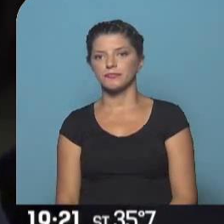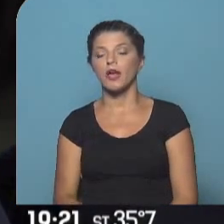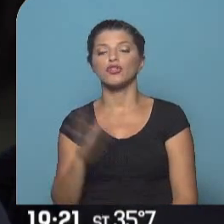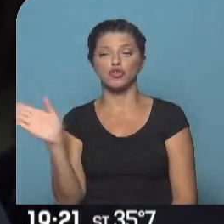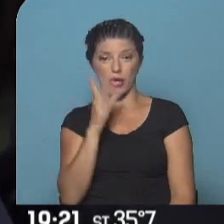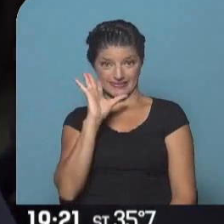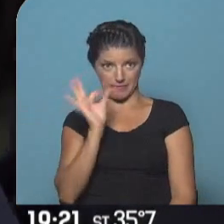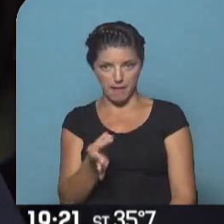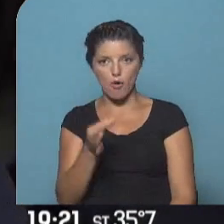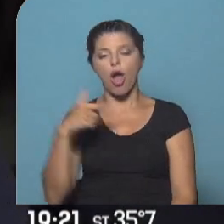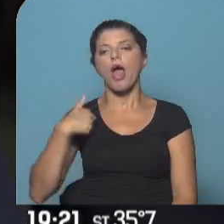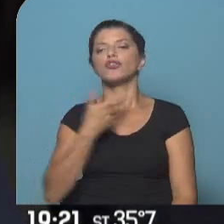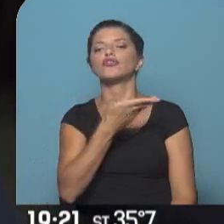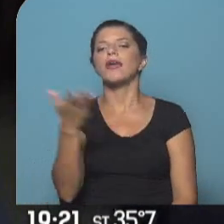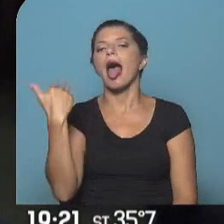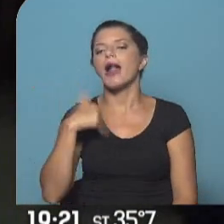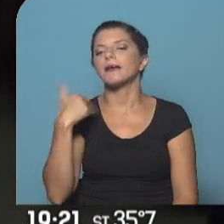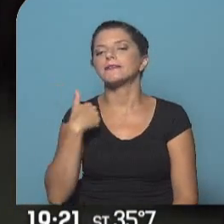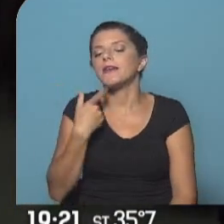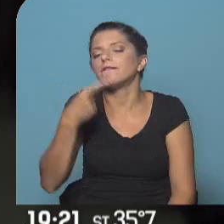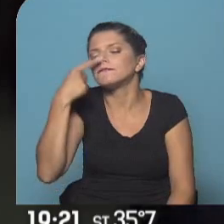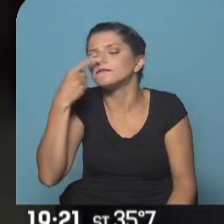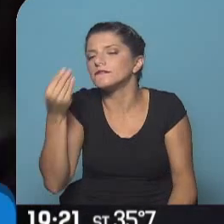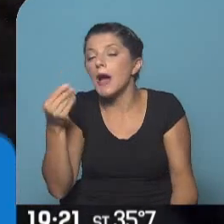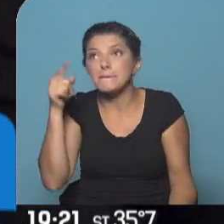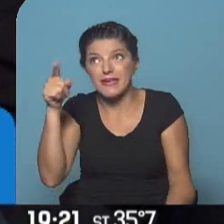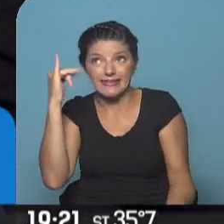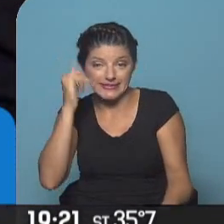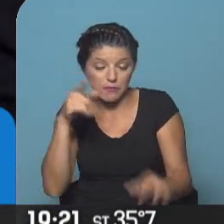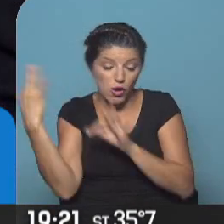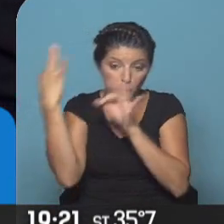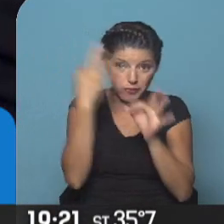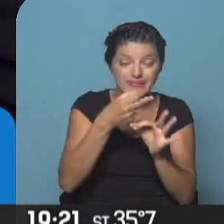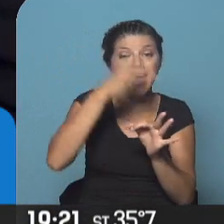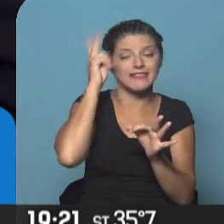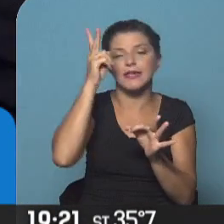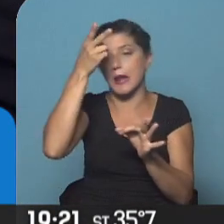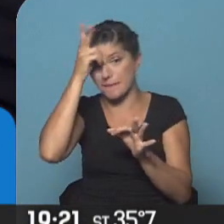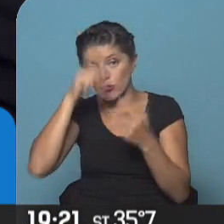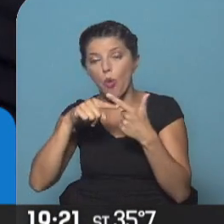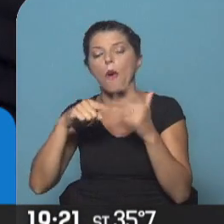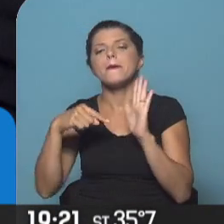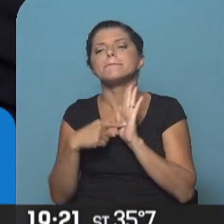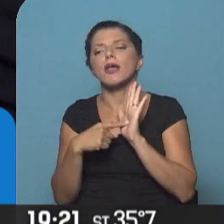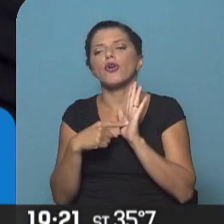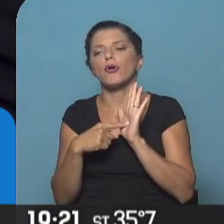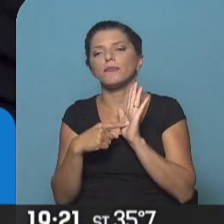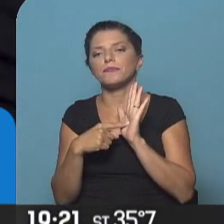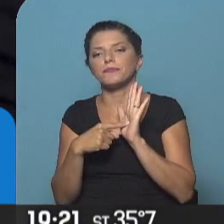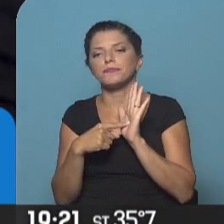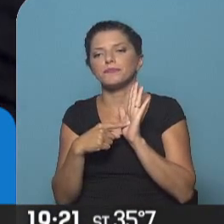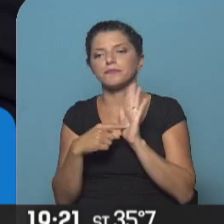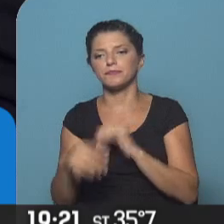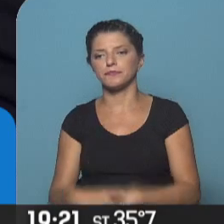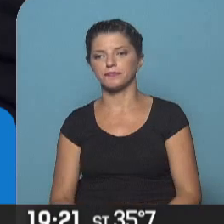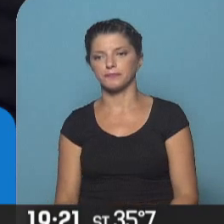al pueblo argentino, además de lo que va a ser el sumo pontífice en Chile y en Perú, es si finalmente Francisco